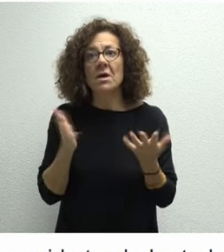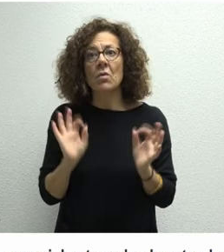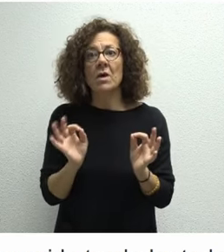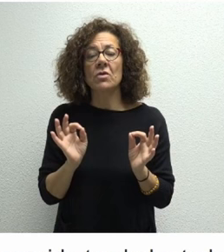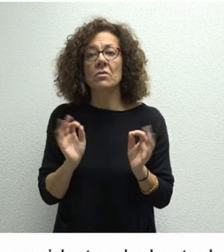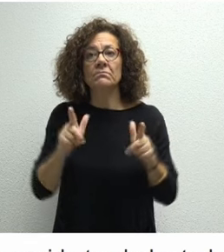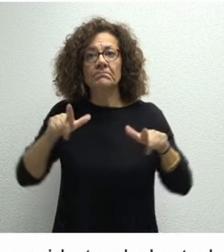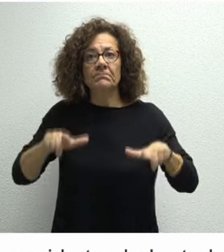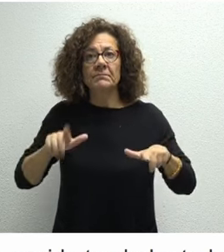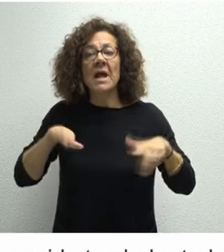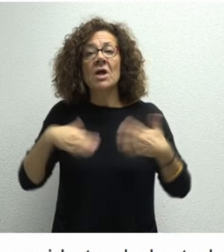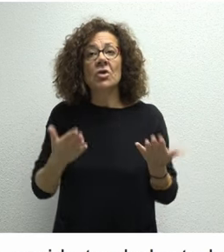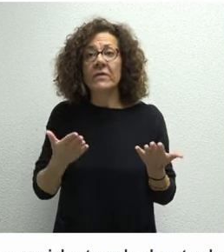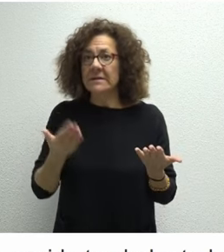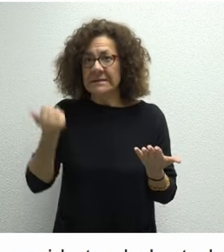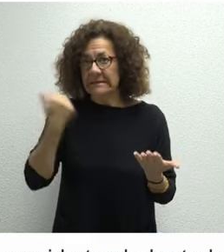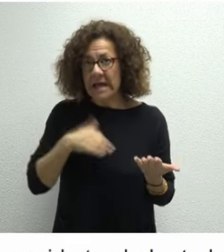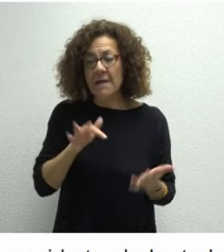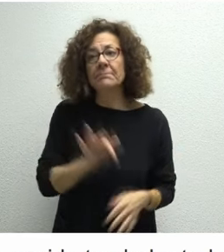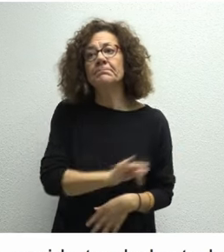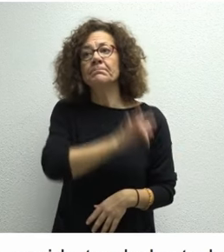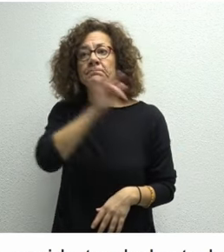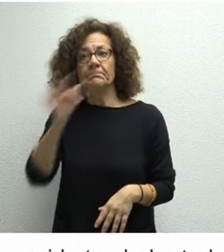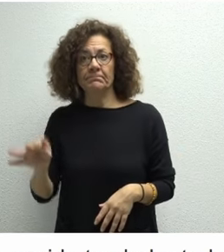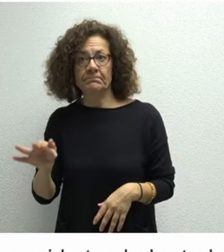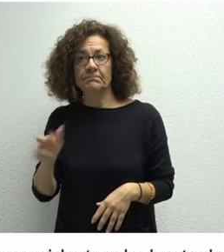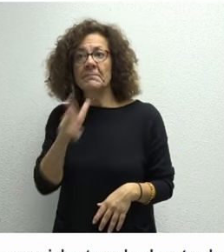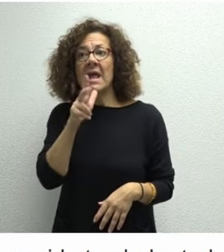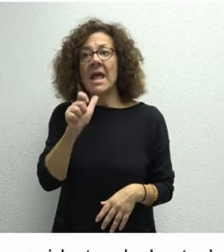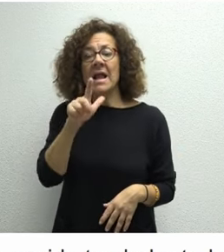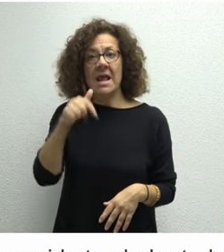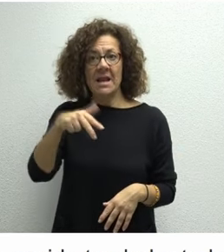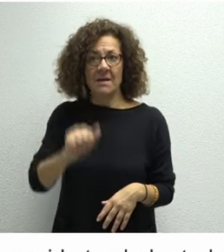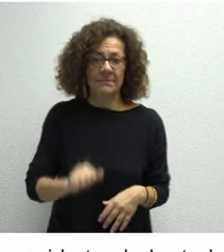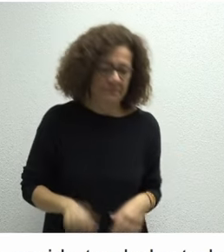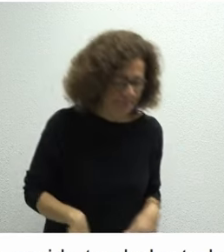consulta así que bueno sin más os dejo con con